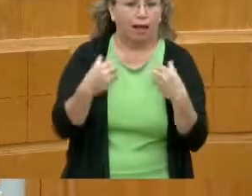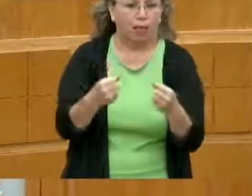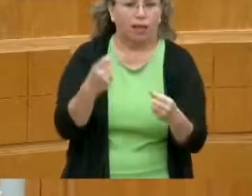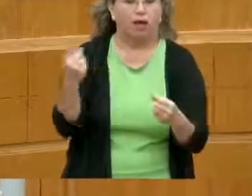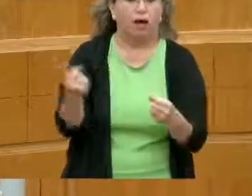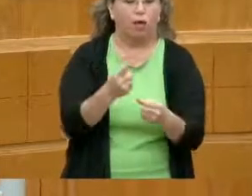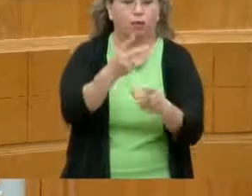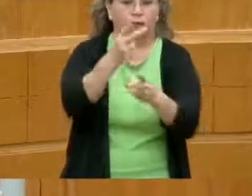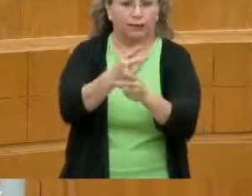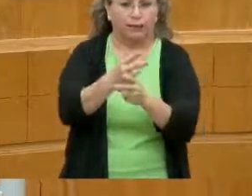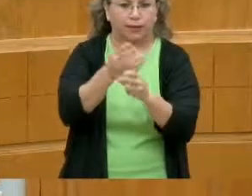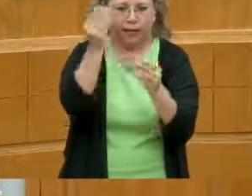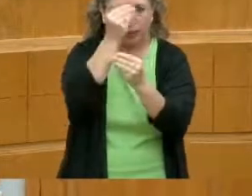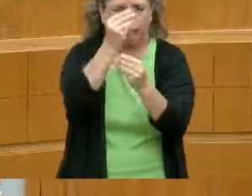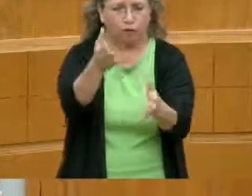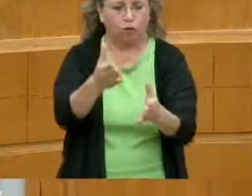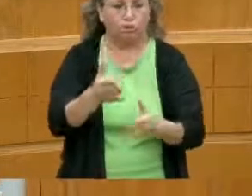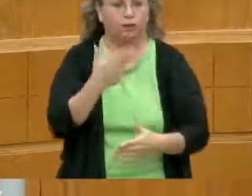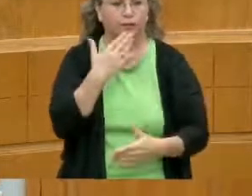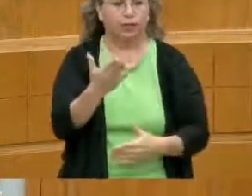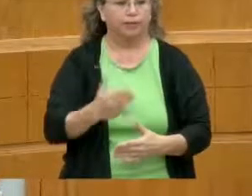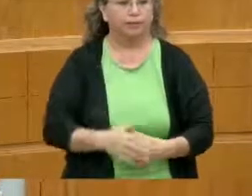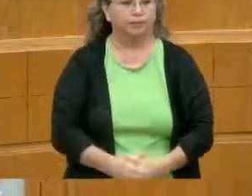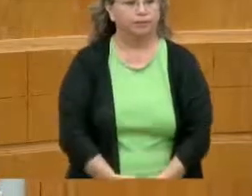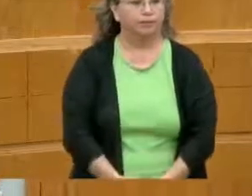stay informed. Thank you.